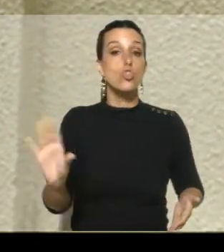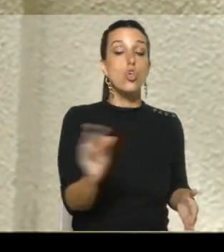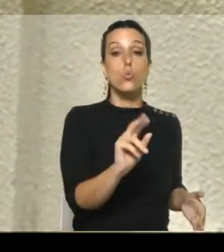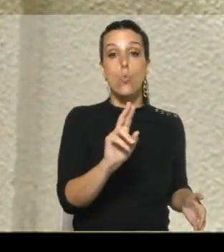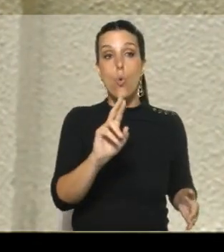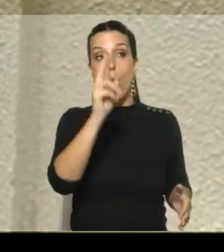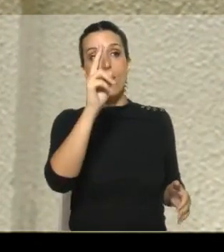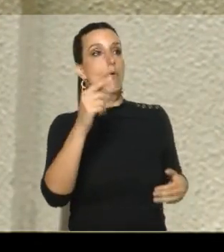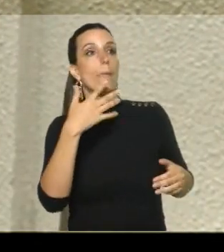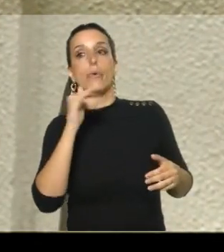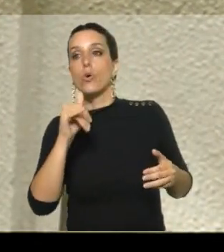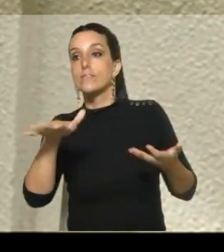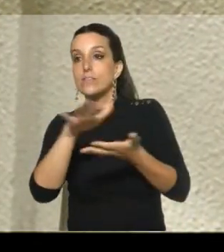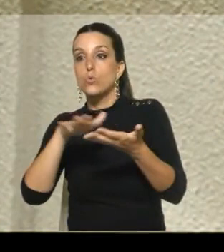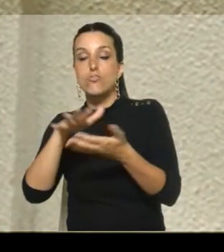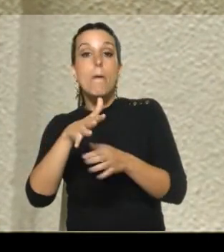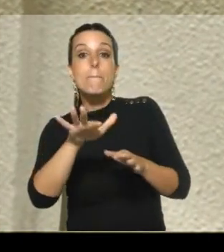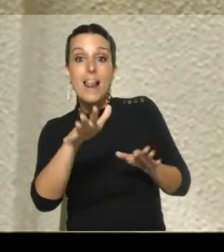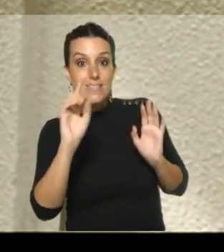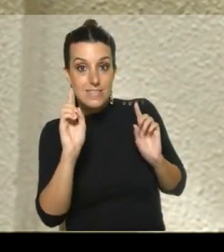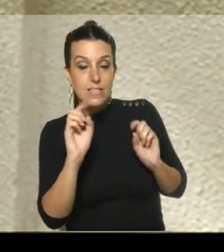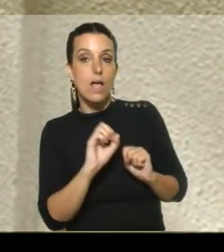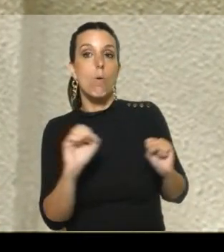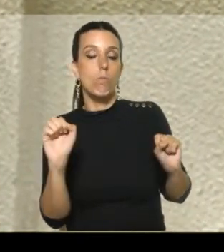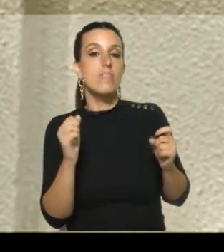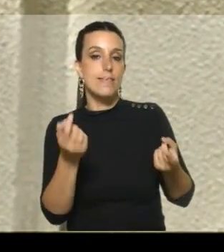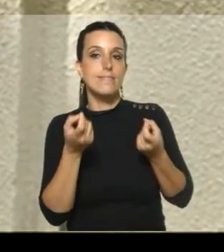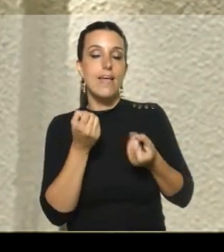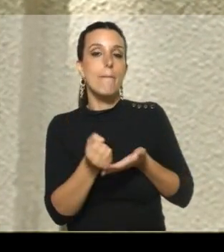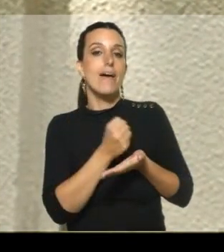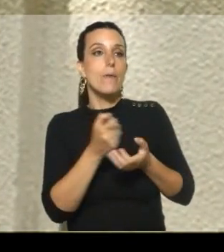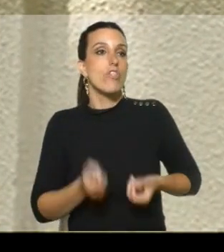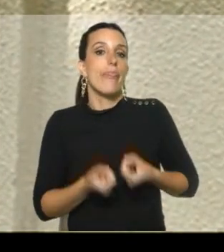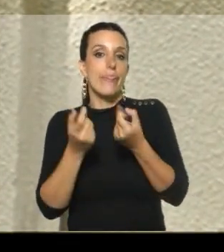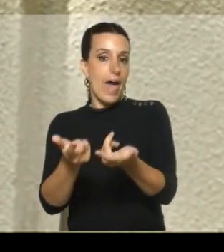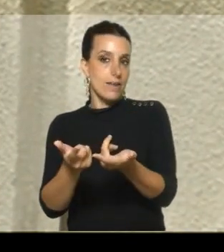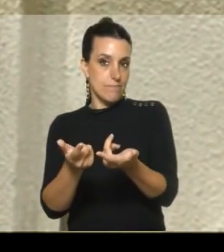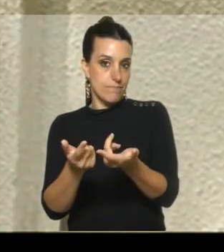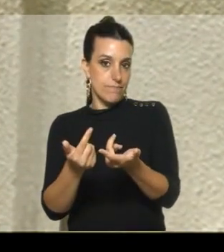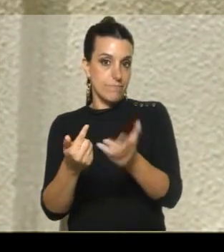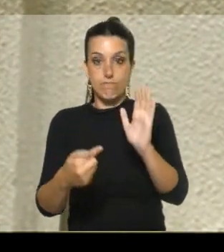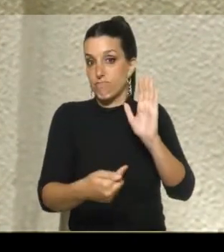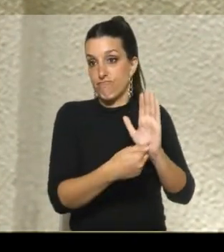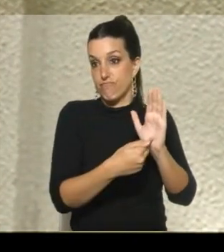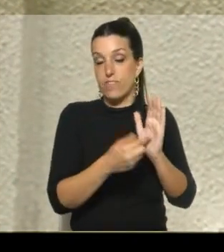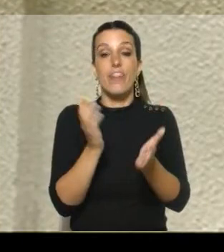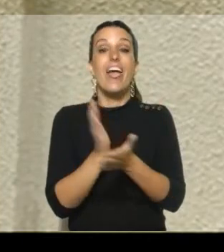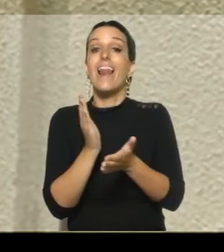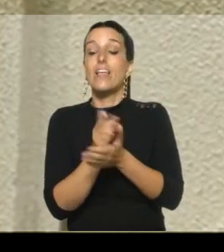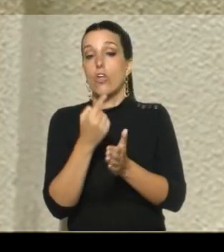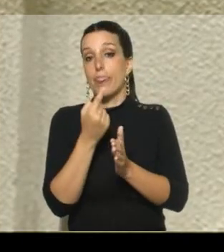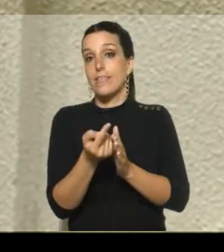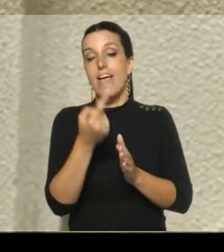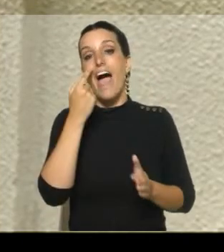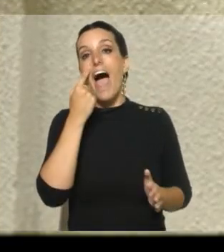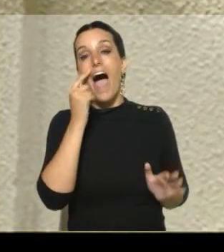que se encuentren en una situación similar hay que otorgarles el pasaporte como una cuestión de derecho. Habría que ver